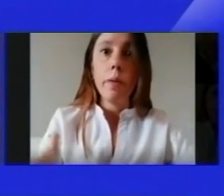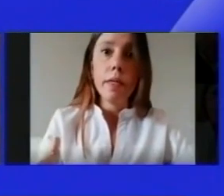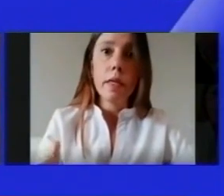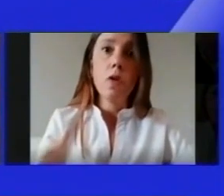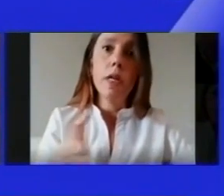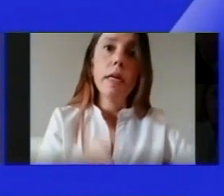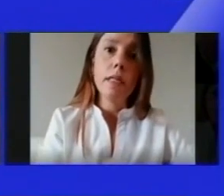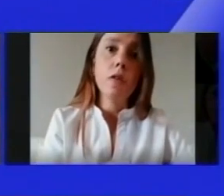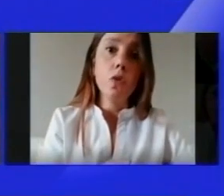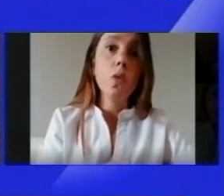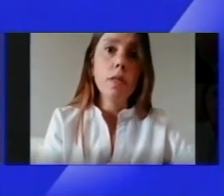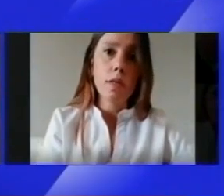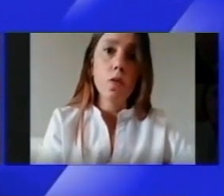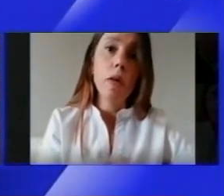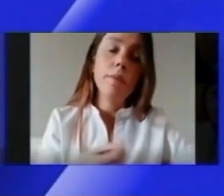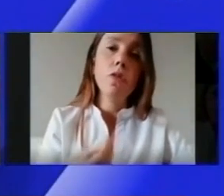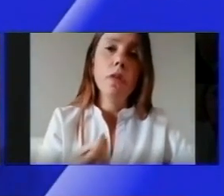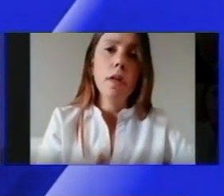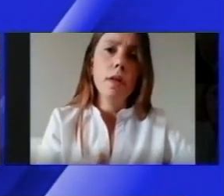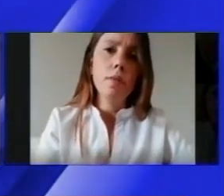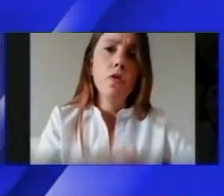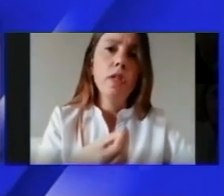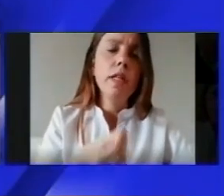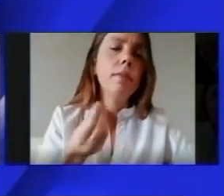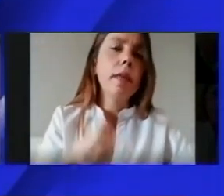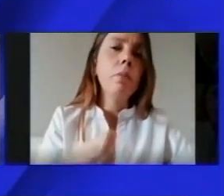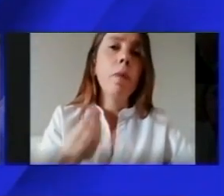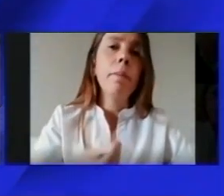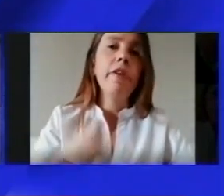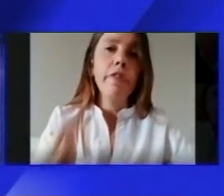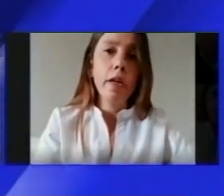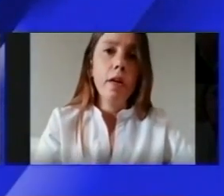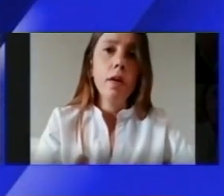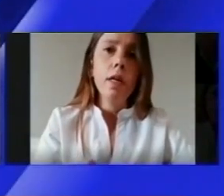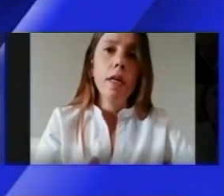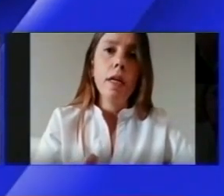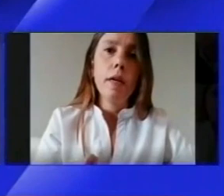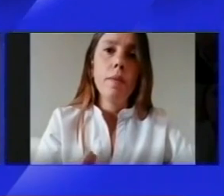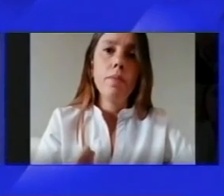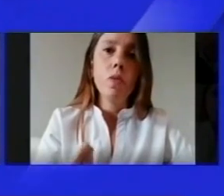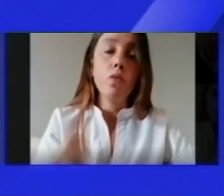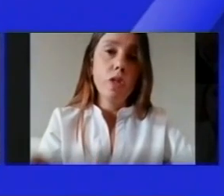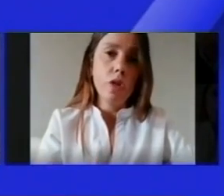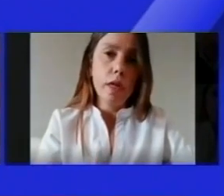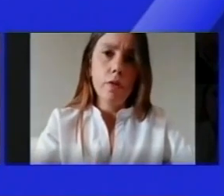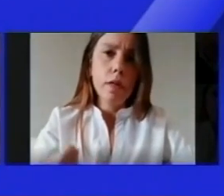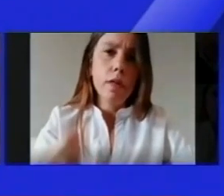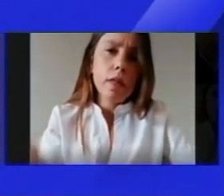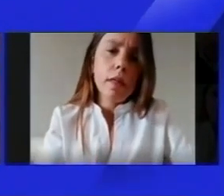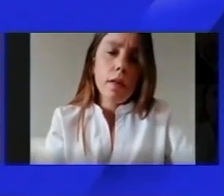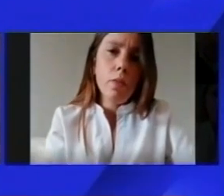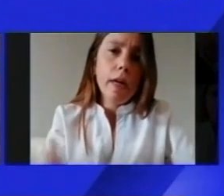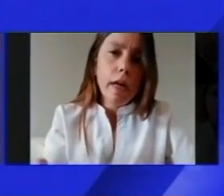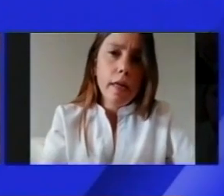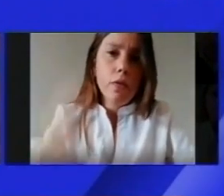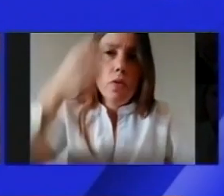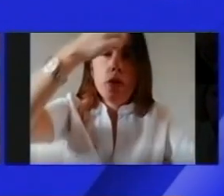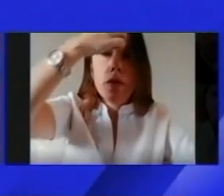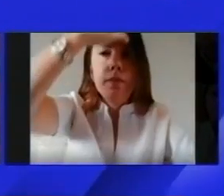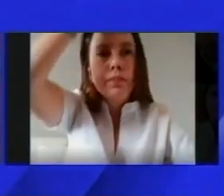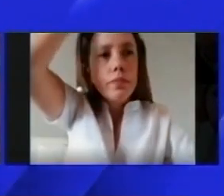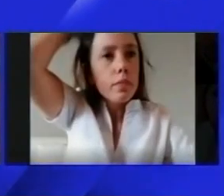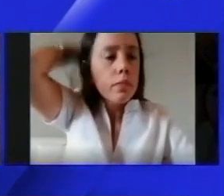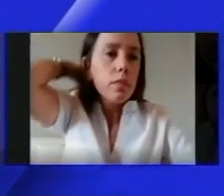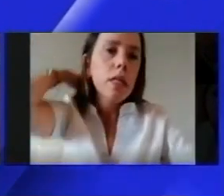tienen que ver con bebidas alcohólicas y con dulces, o alimentos que no tienen tan buen perfil nutricional, no tienen tanta buena